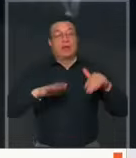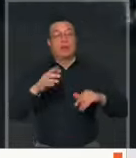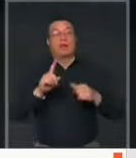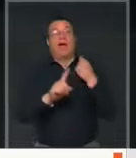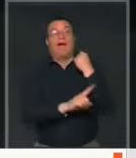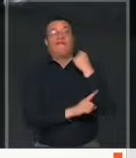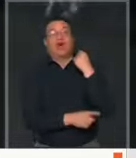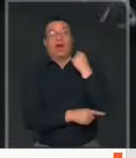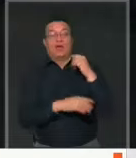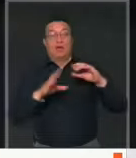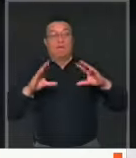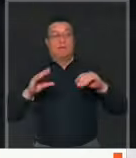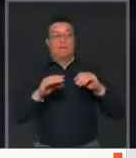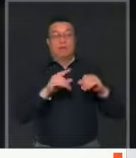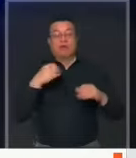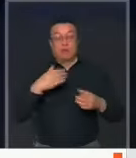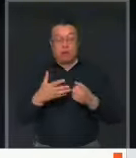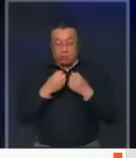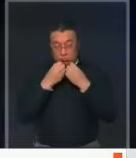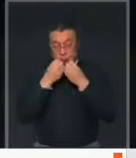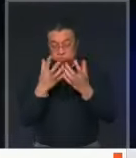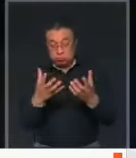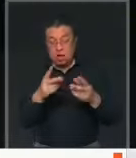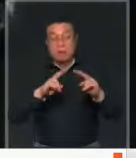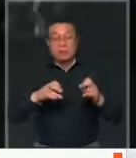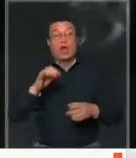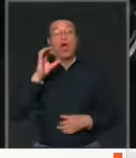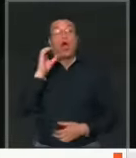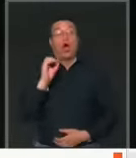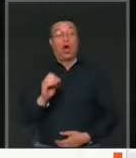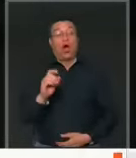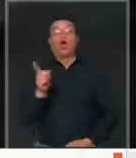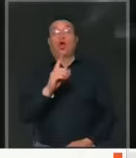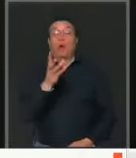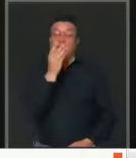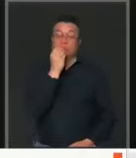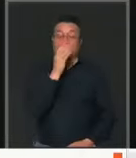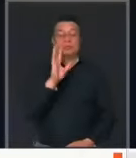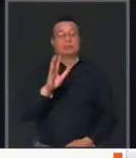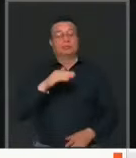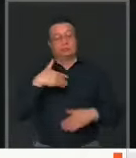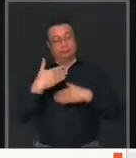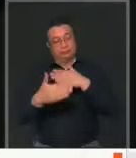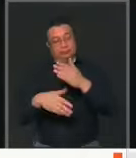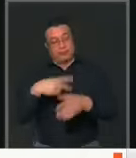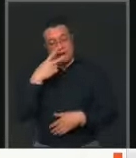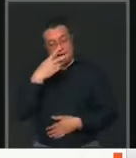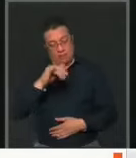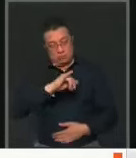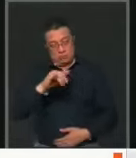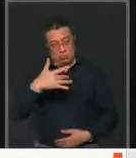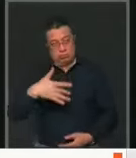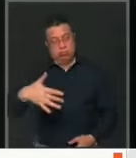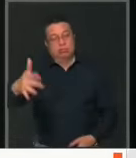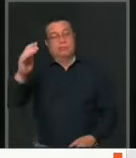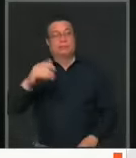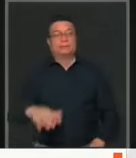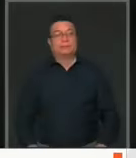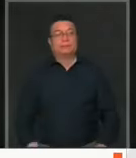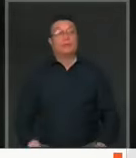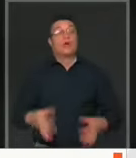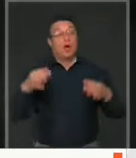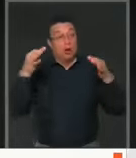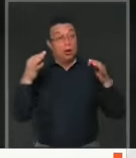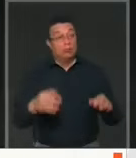defensa, si es que finalmente él va a cooperar con la investigación o no lo va a hacer. Por supuesto, nos vamos a ir enterando dentro de las próximas jornadas. Si se